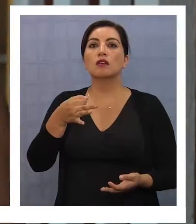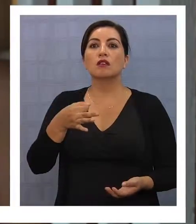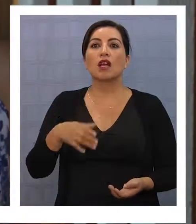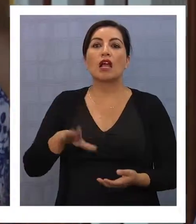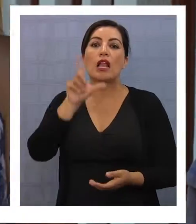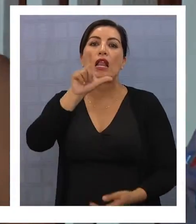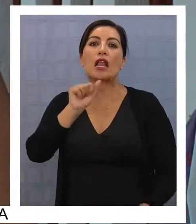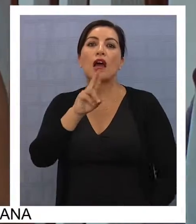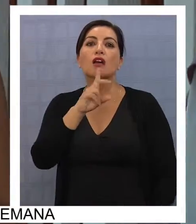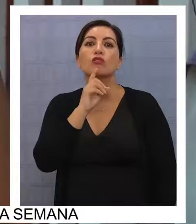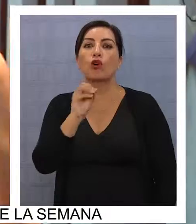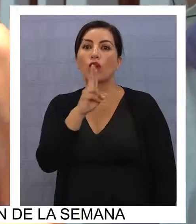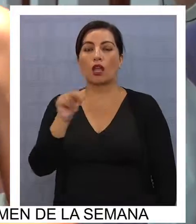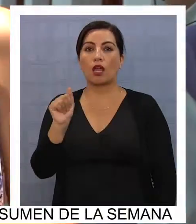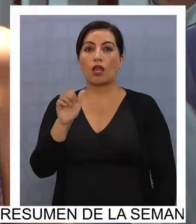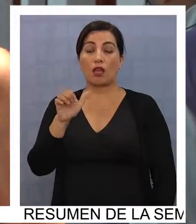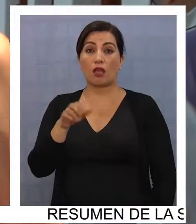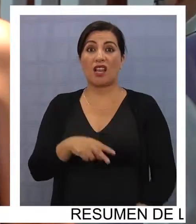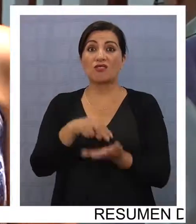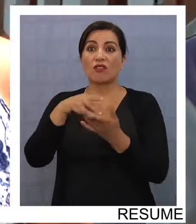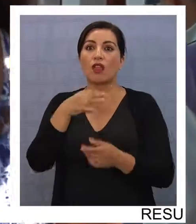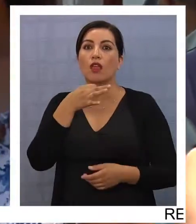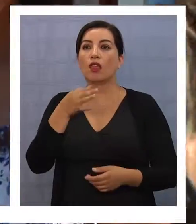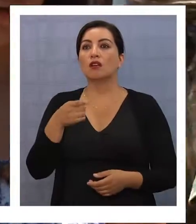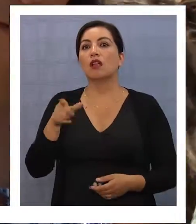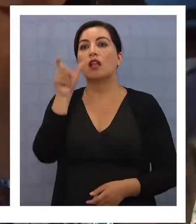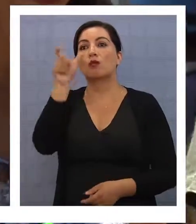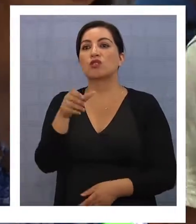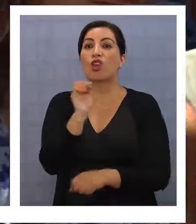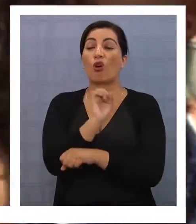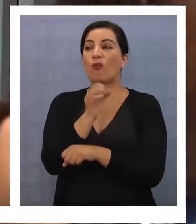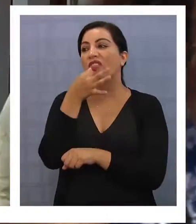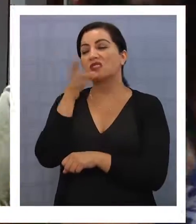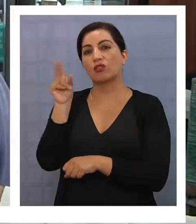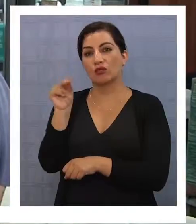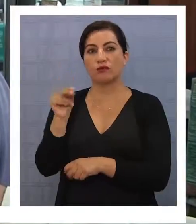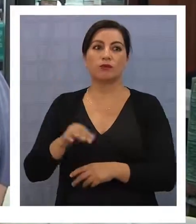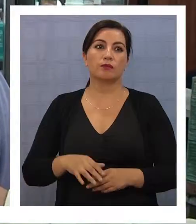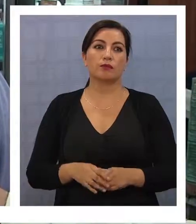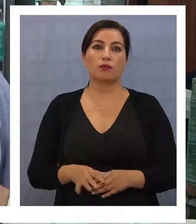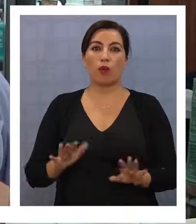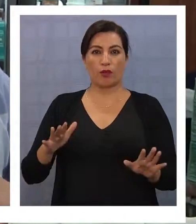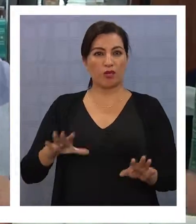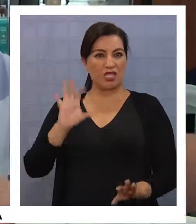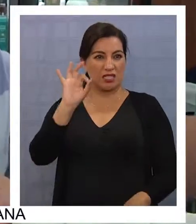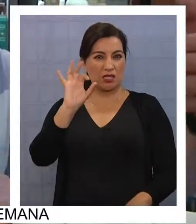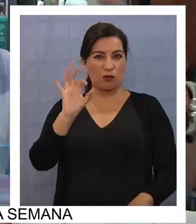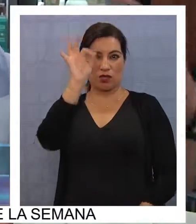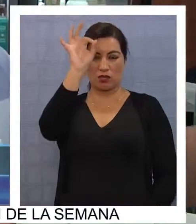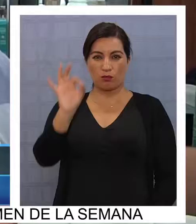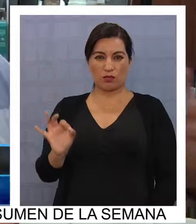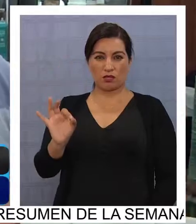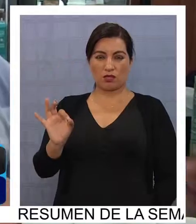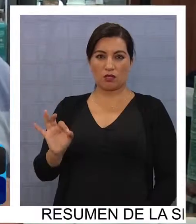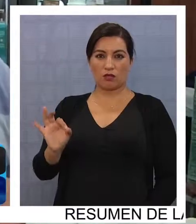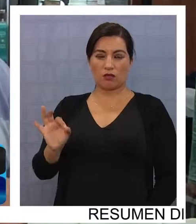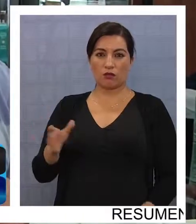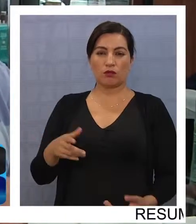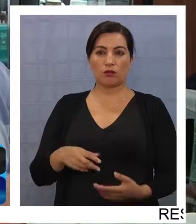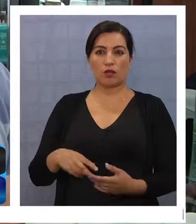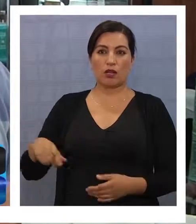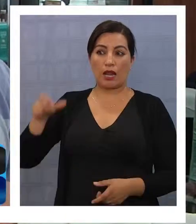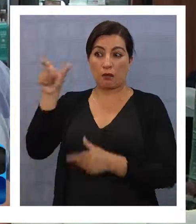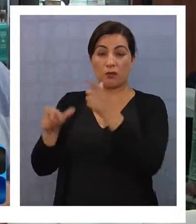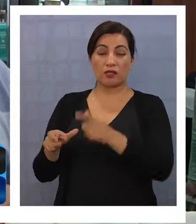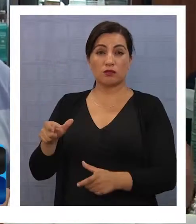no lo traen porque las calles están cortadas. Una baja yo creo en el 40%, 50% de la clientela que de paso,